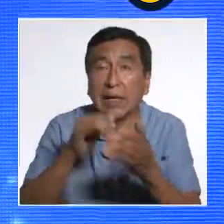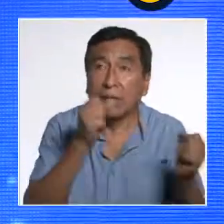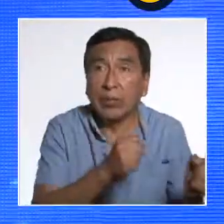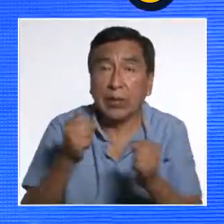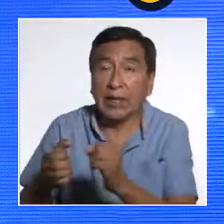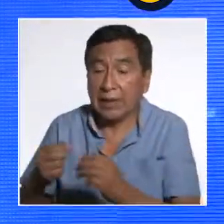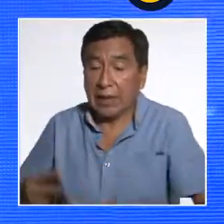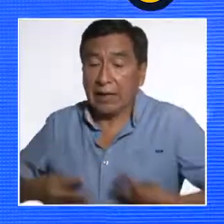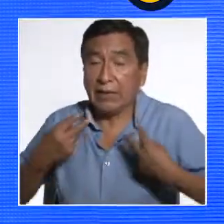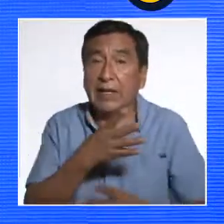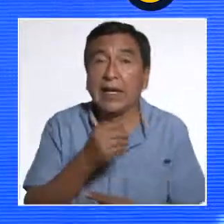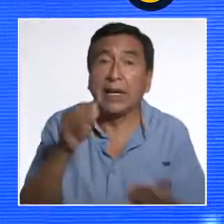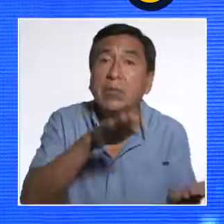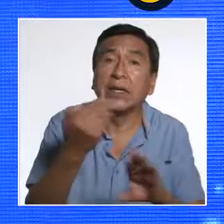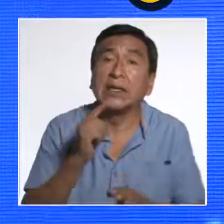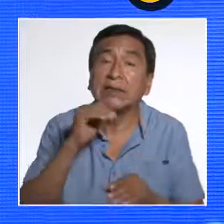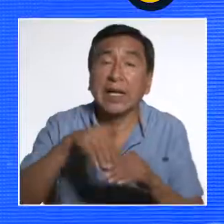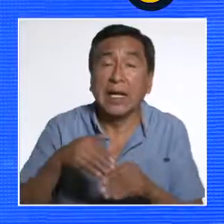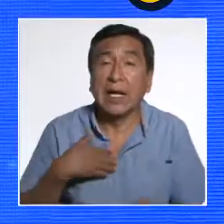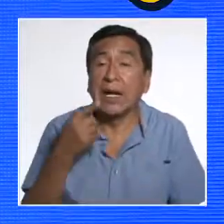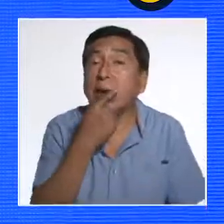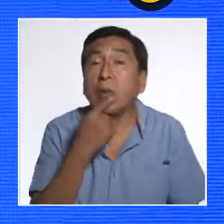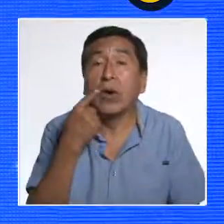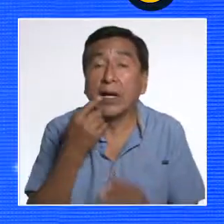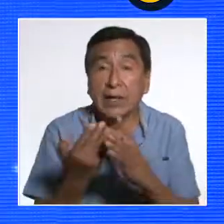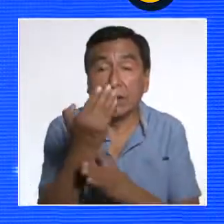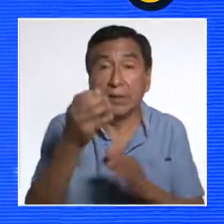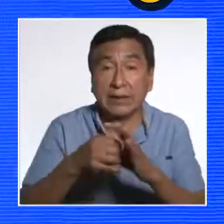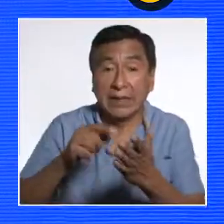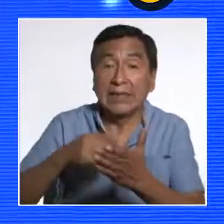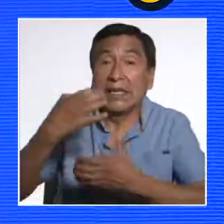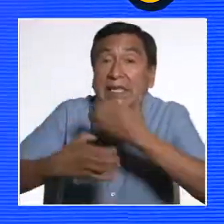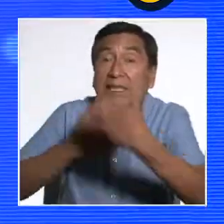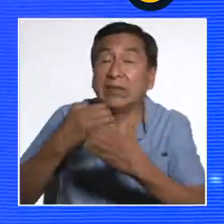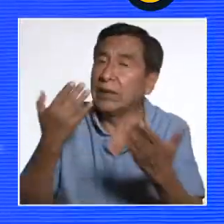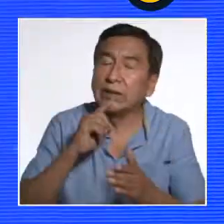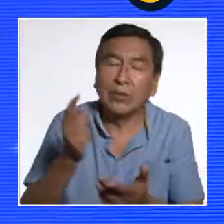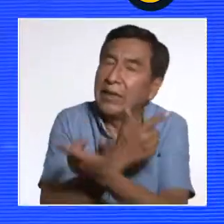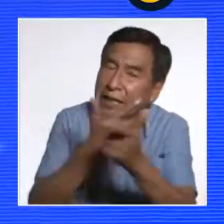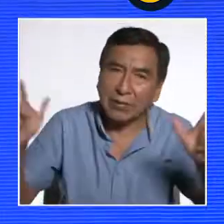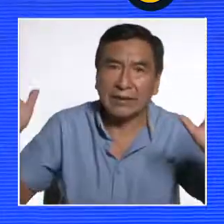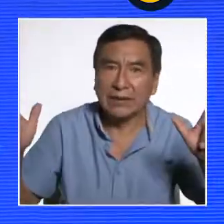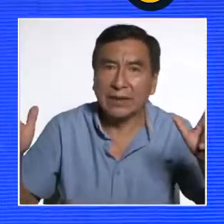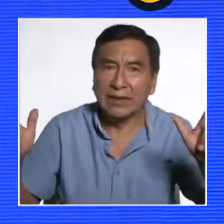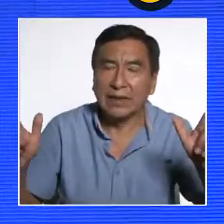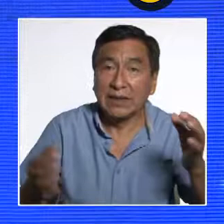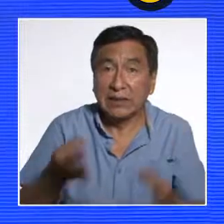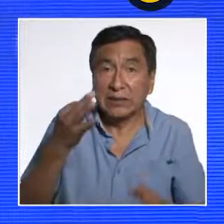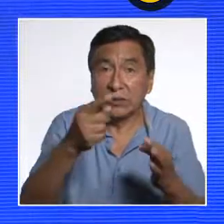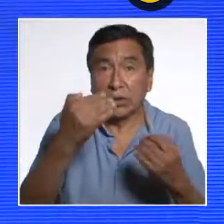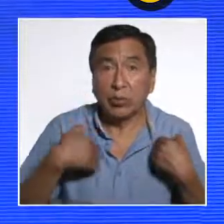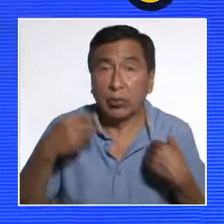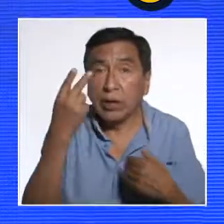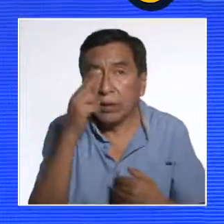la muerte está en la boca. Y a través de este grito hemos sido libres. Si usted tuvo una